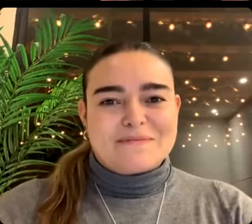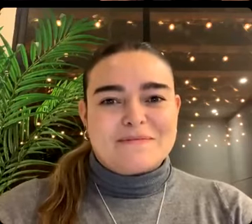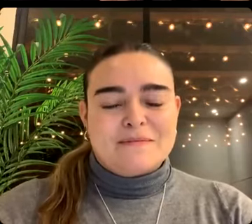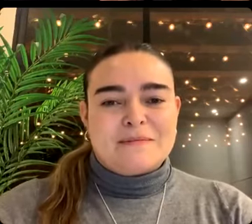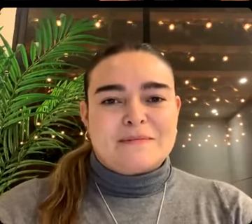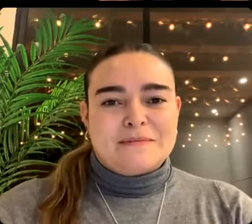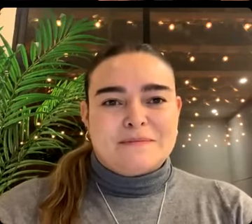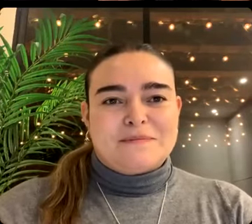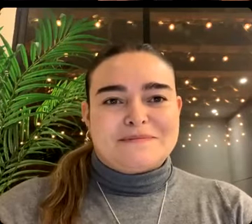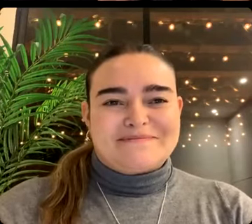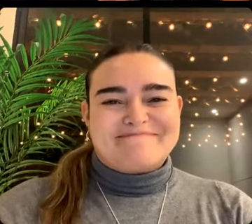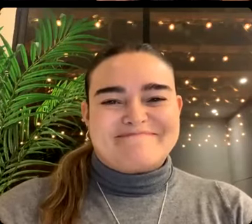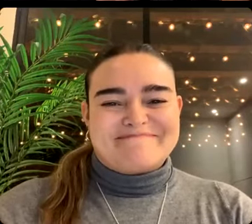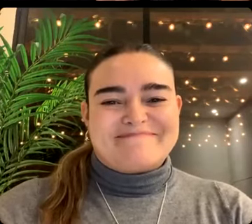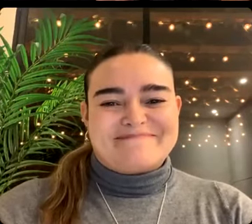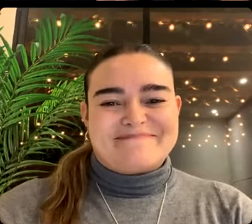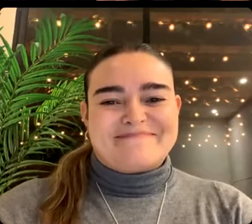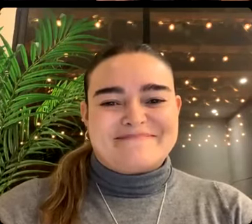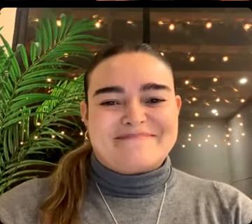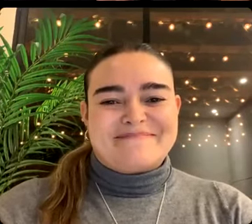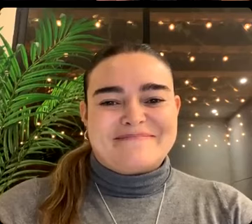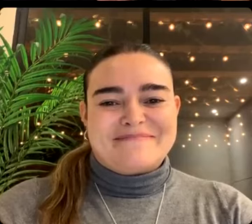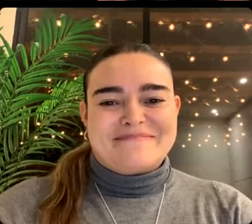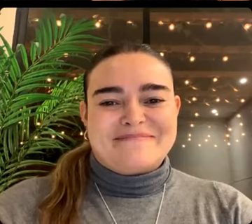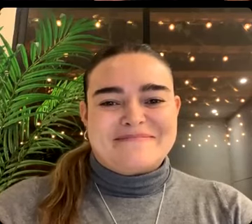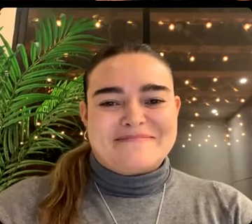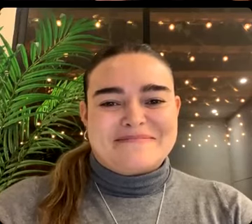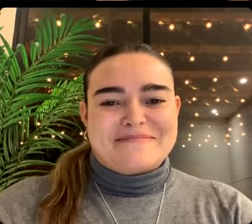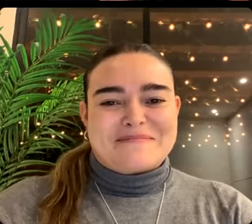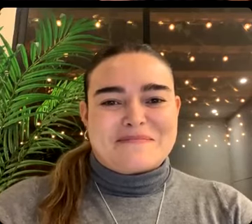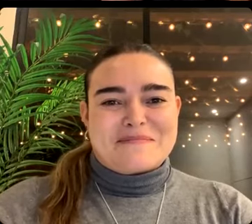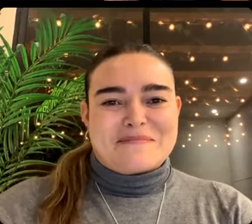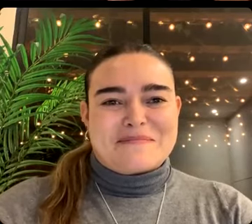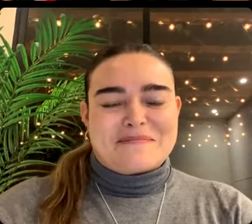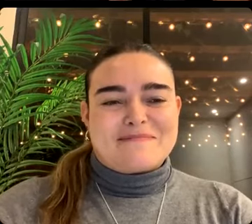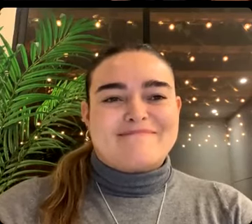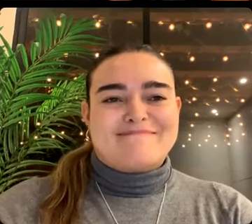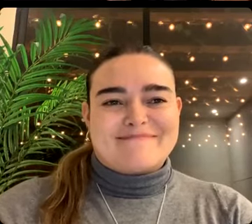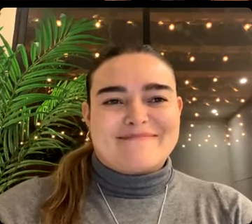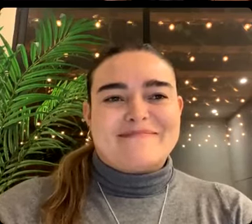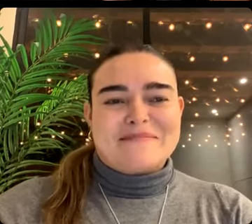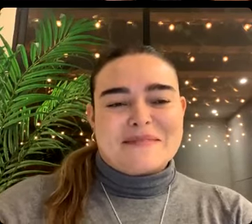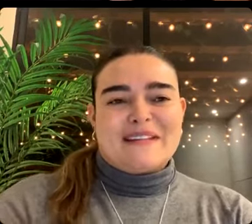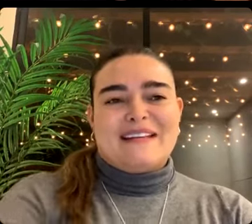muy lindo lo que ustedes hacen con estas capacitaciones,